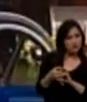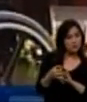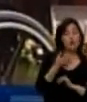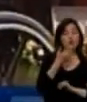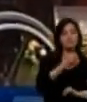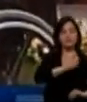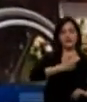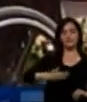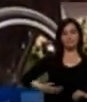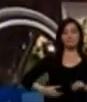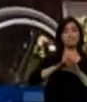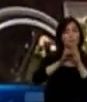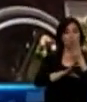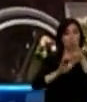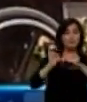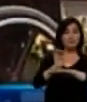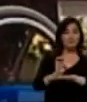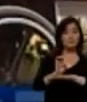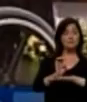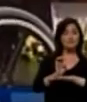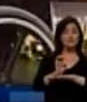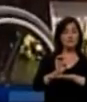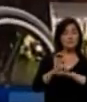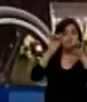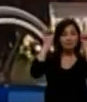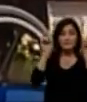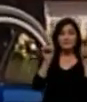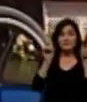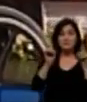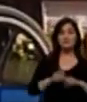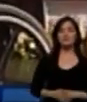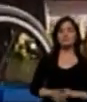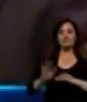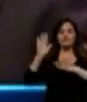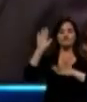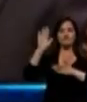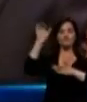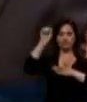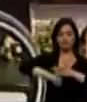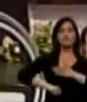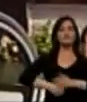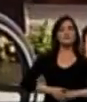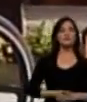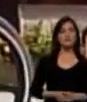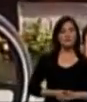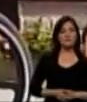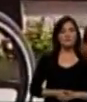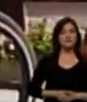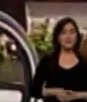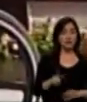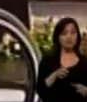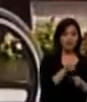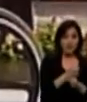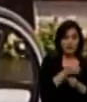de presidente constitucional de la República del Ecuador? Sí, juro. Si así lo